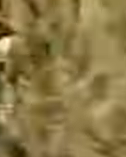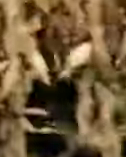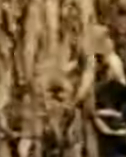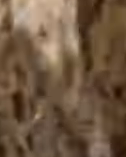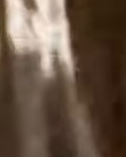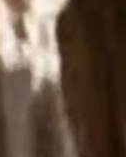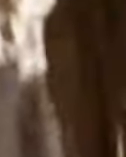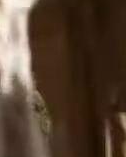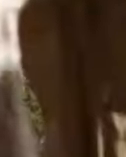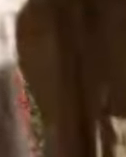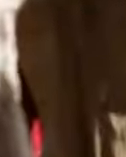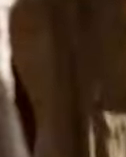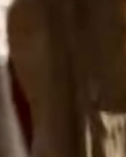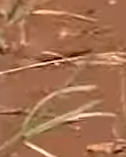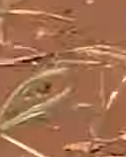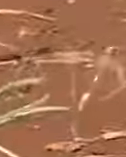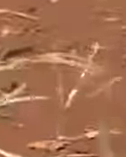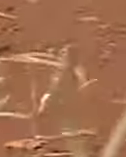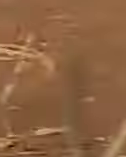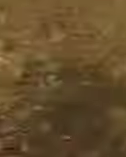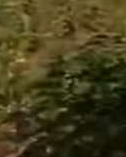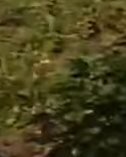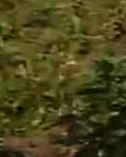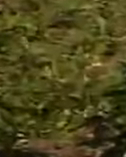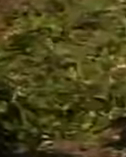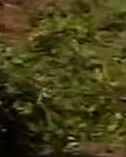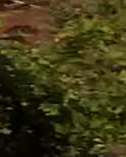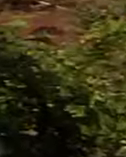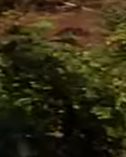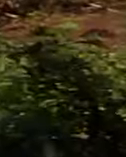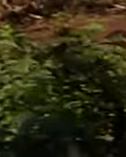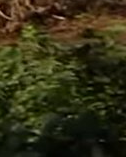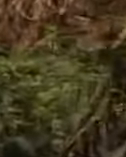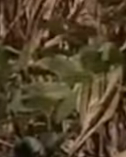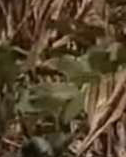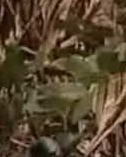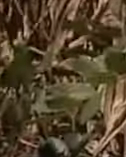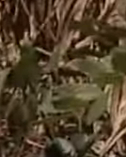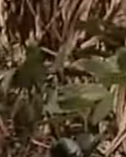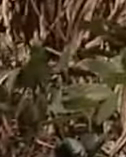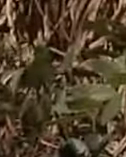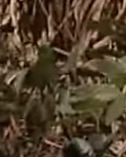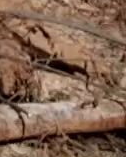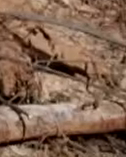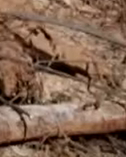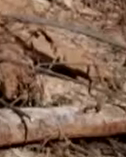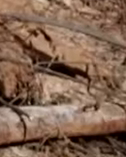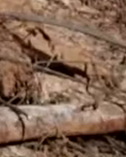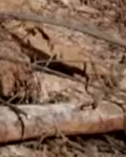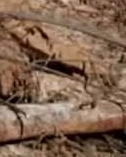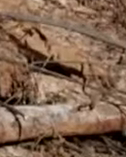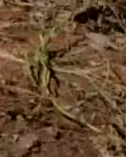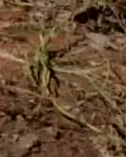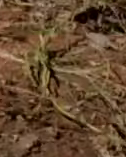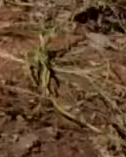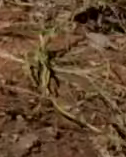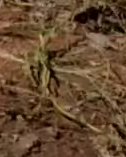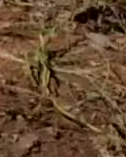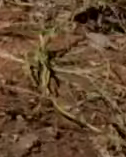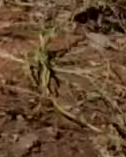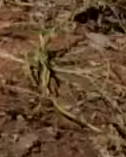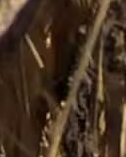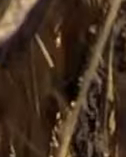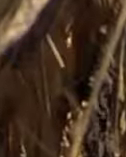para que yo pueda regar, tengo unos 4 hectáreas así. Acá para del riego, yo lo armé todo así como está, yo lo